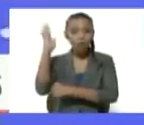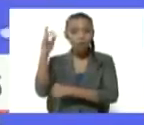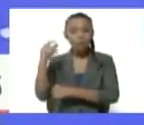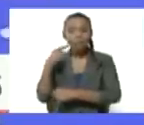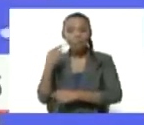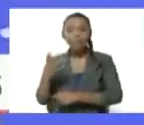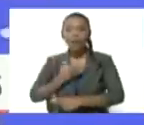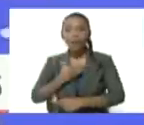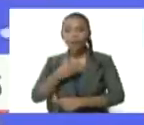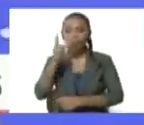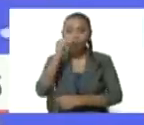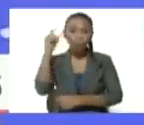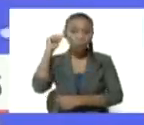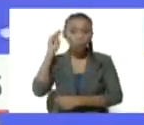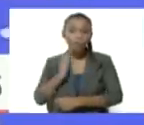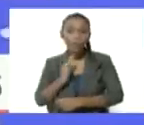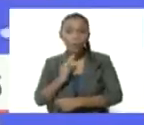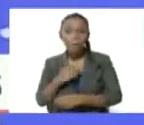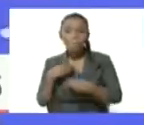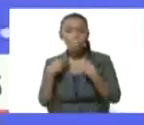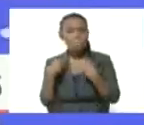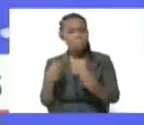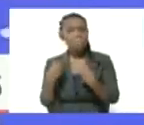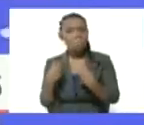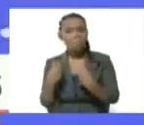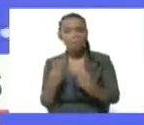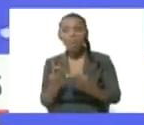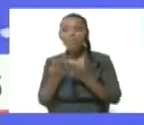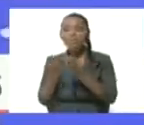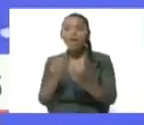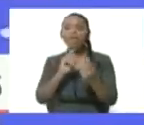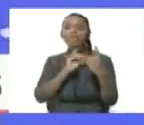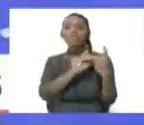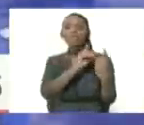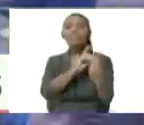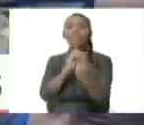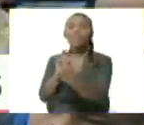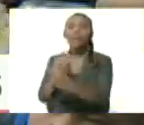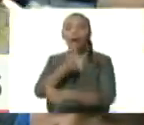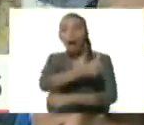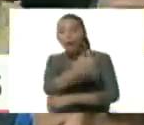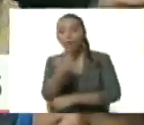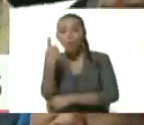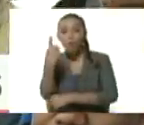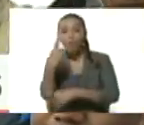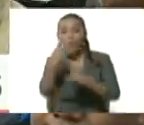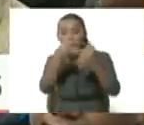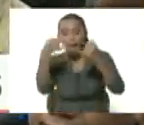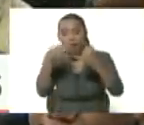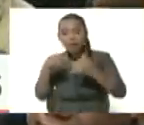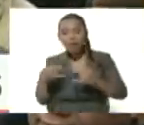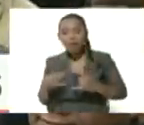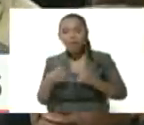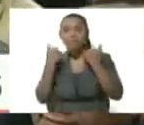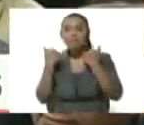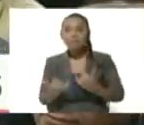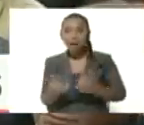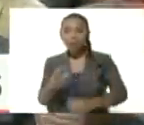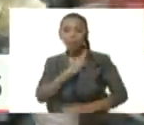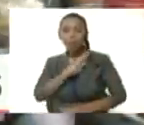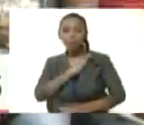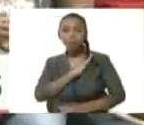bolivarianos y alcaldesas bolivarianas para dar el debate de cada una de las líneas y ya tener